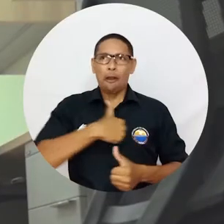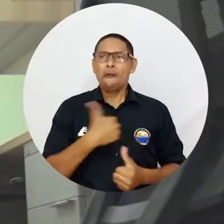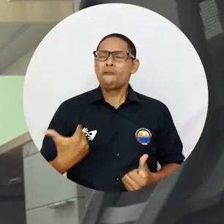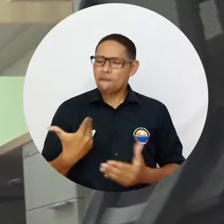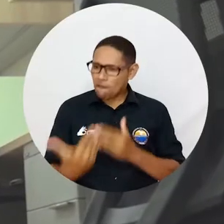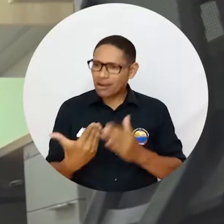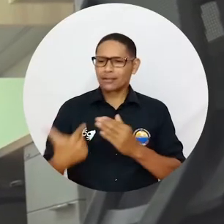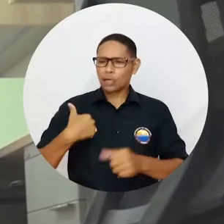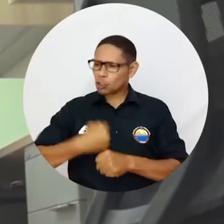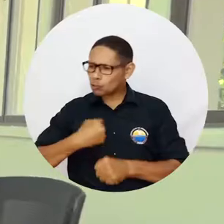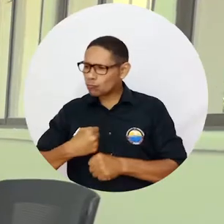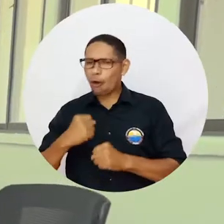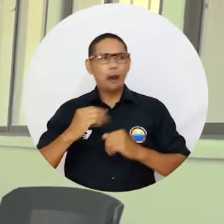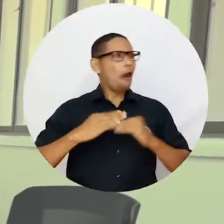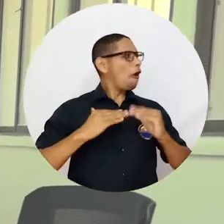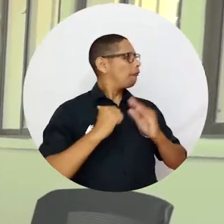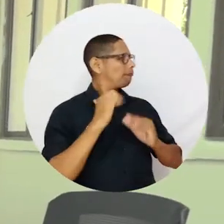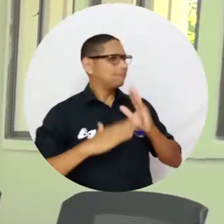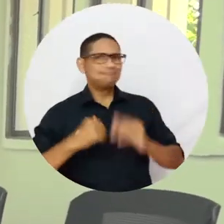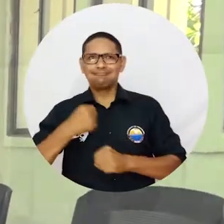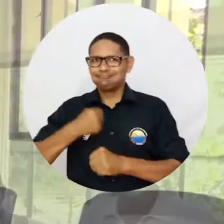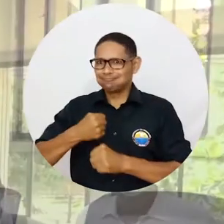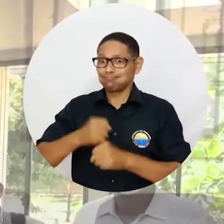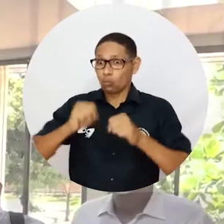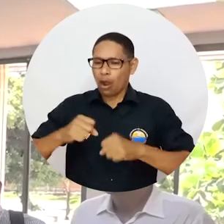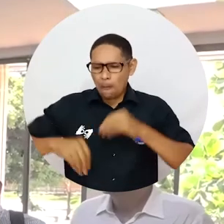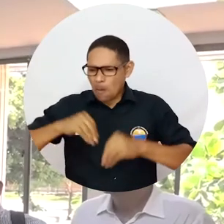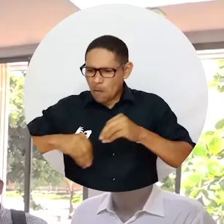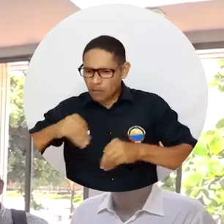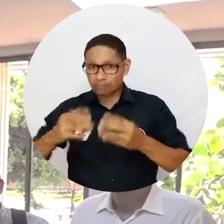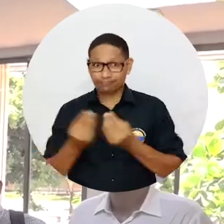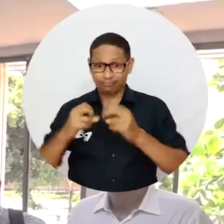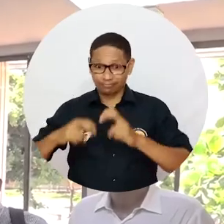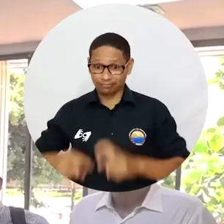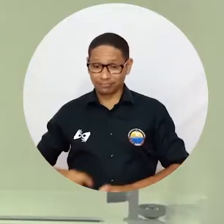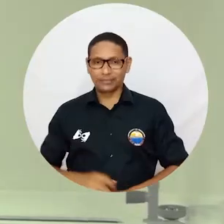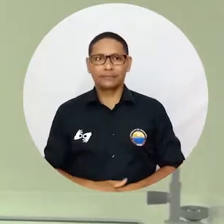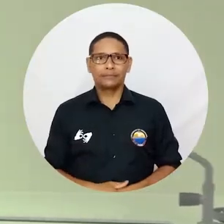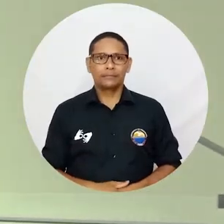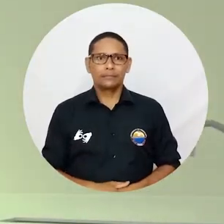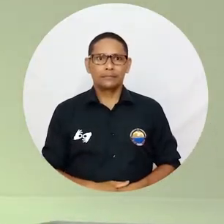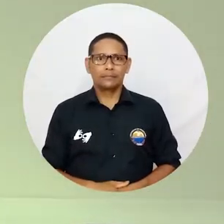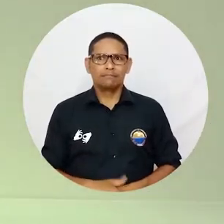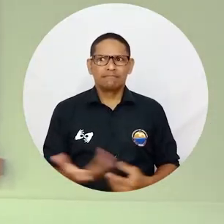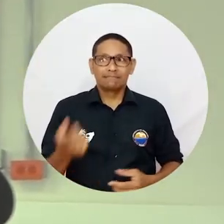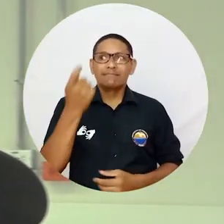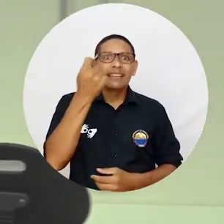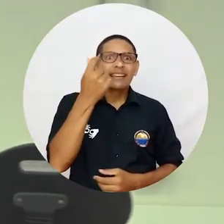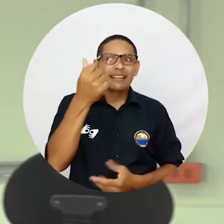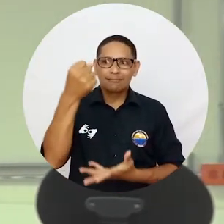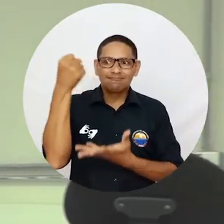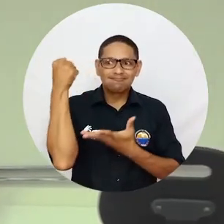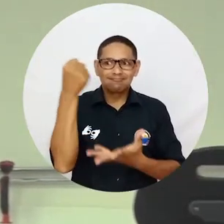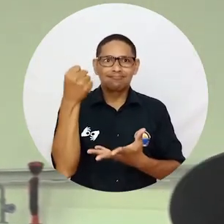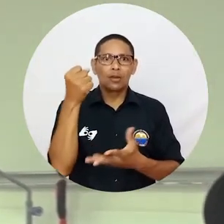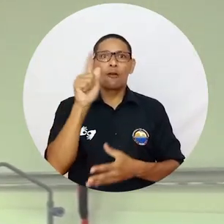trabajo, estoy seguro que podremos avanzar en la consolidación del grupo de investigación. La iniciativa se financió con recursos del Fondo de